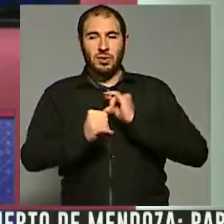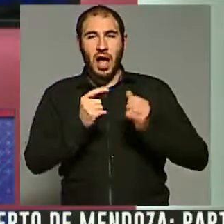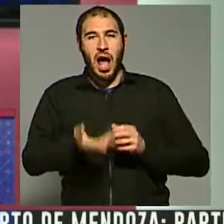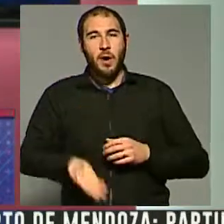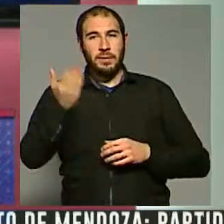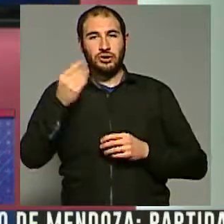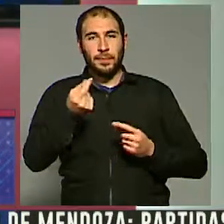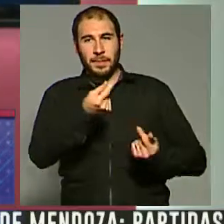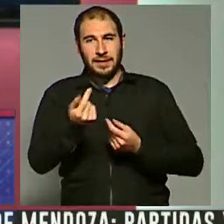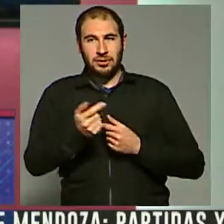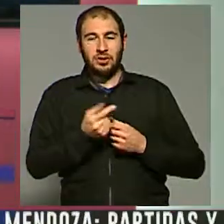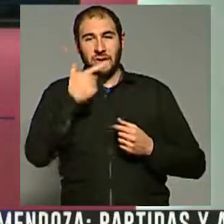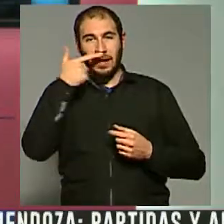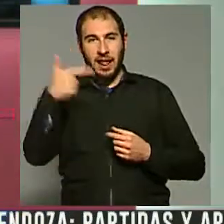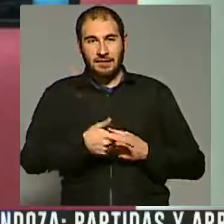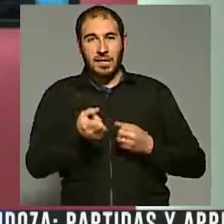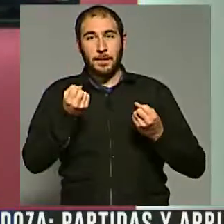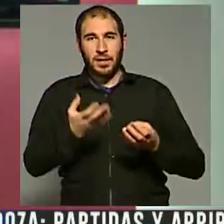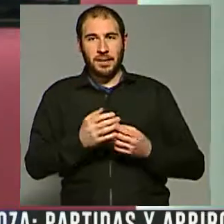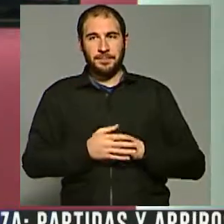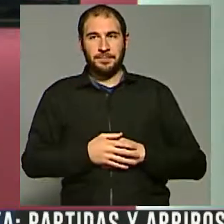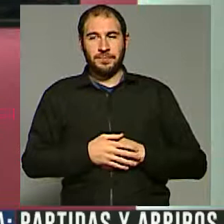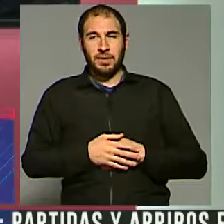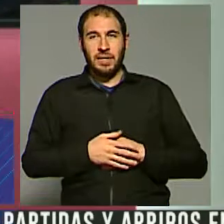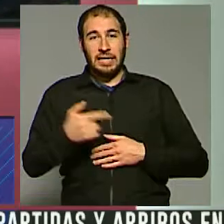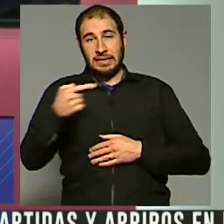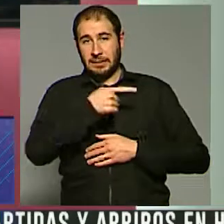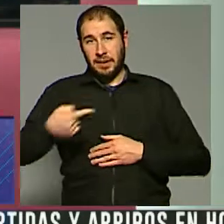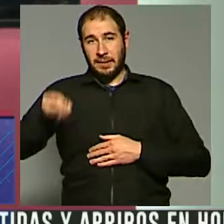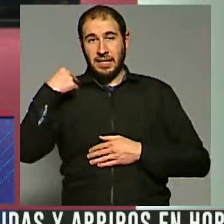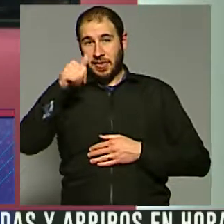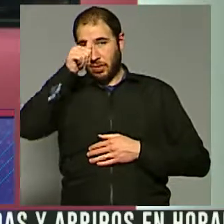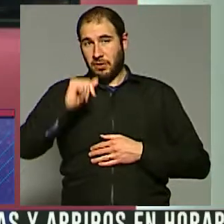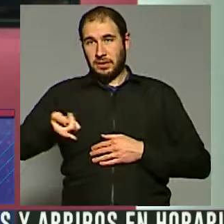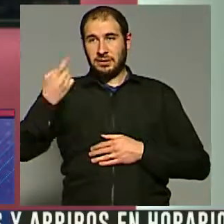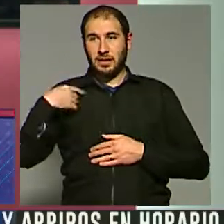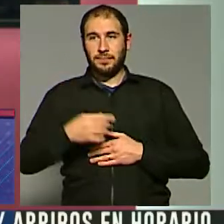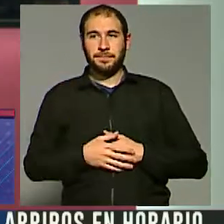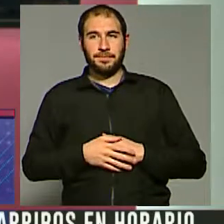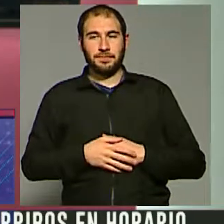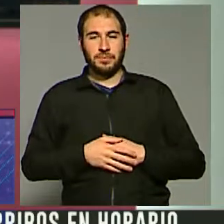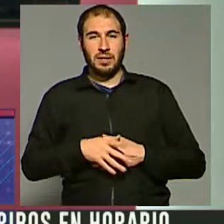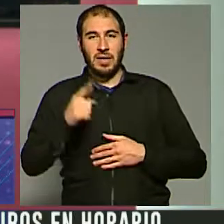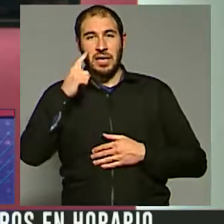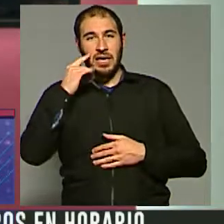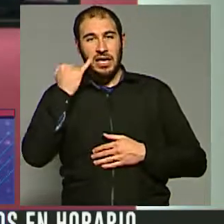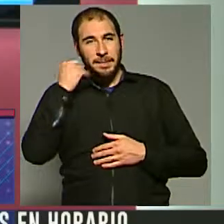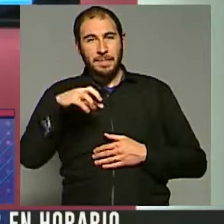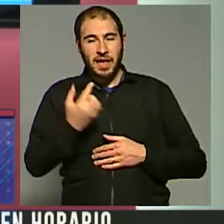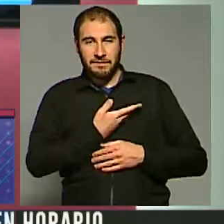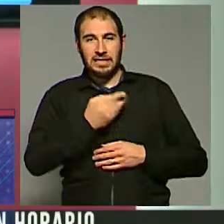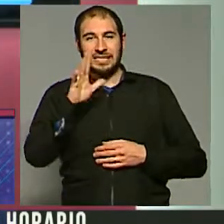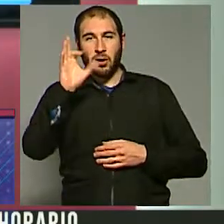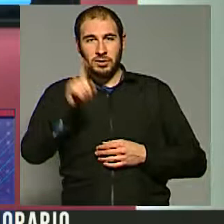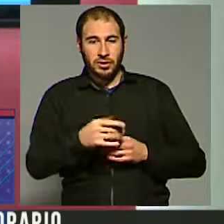aumentos de los precios, de los combustibles. ¿Por qué digo esto? Porque la semana pasada, el día domingo, fue el caso de YPF, aumentó un